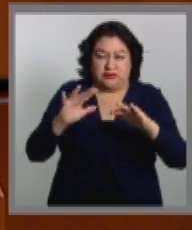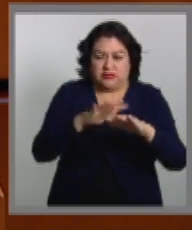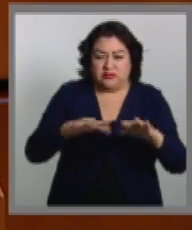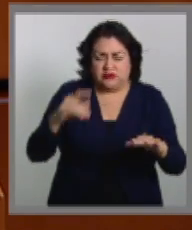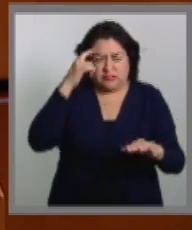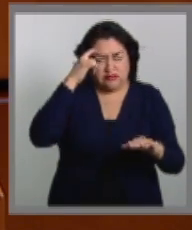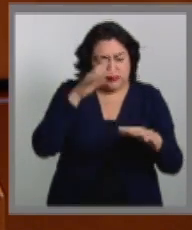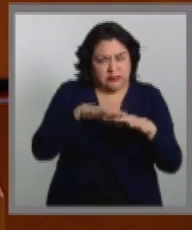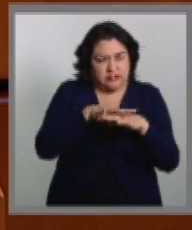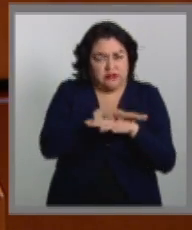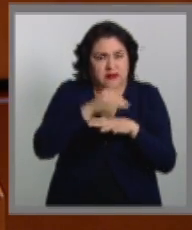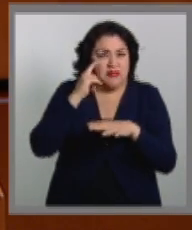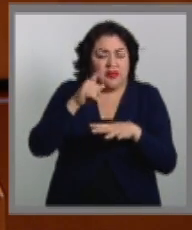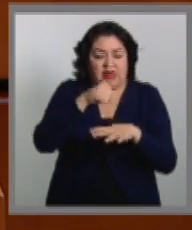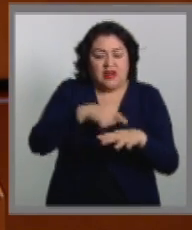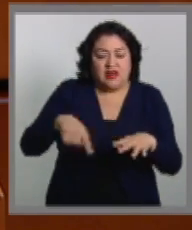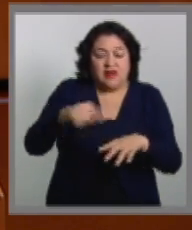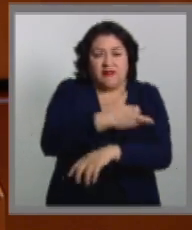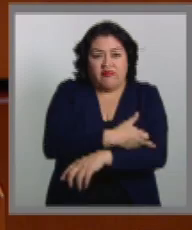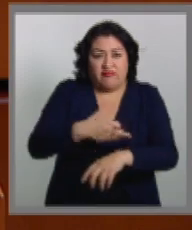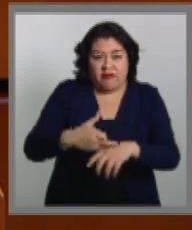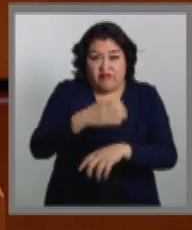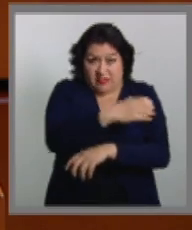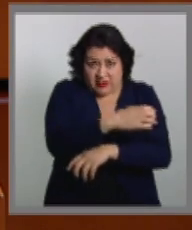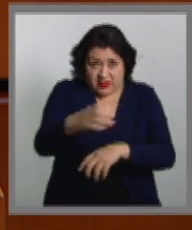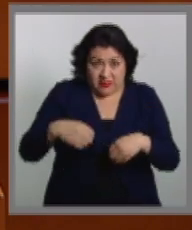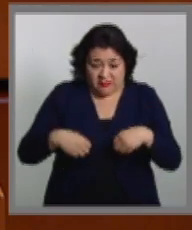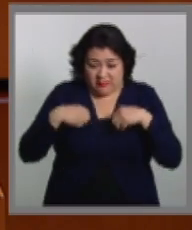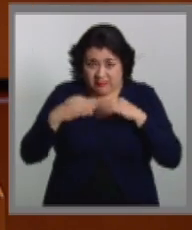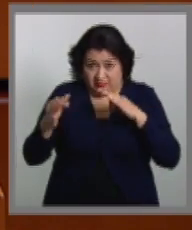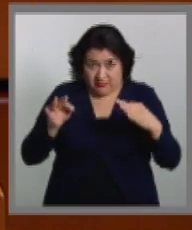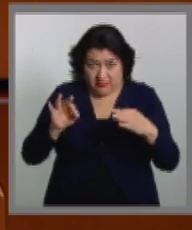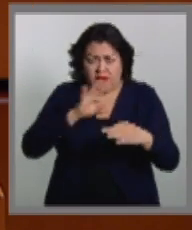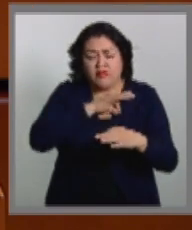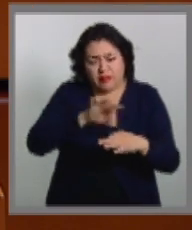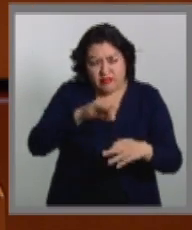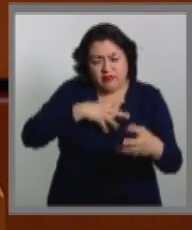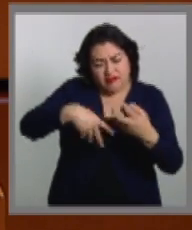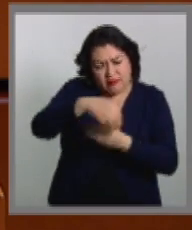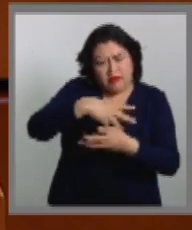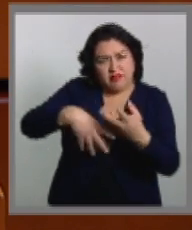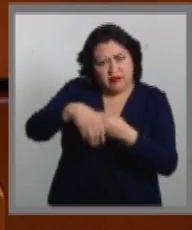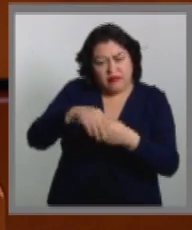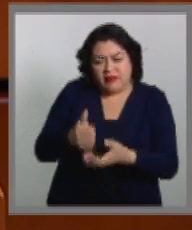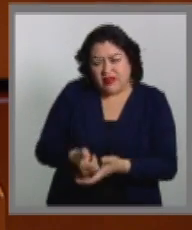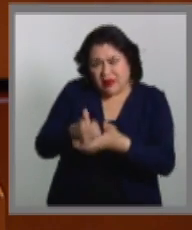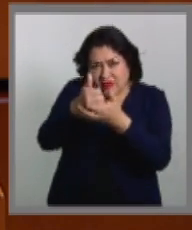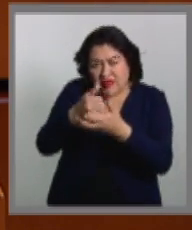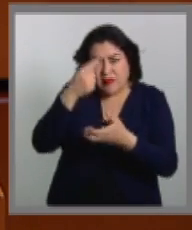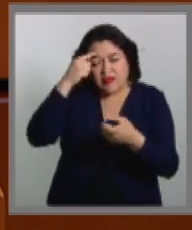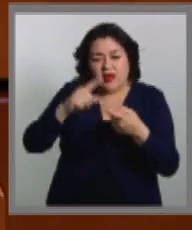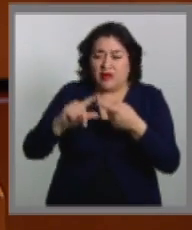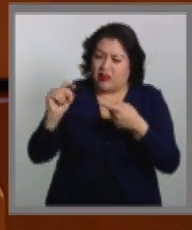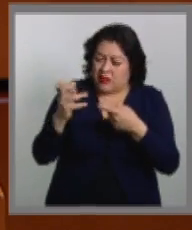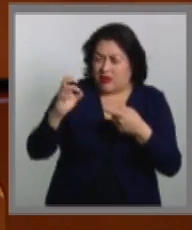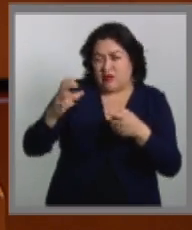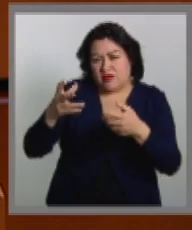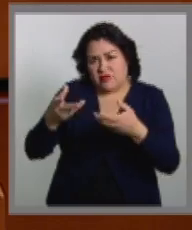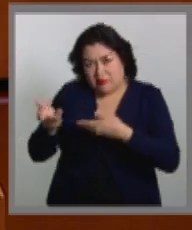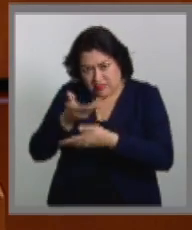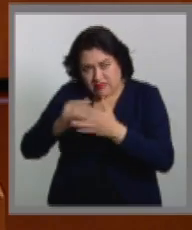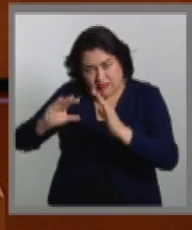es el desarrollo económico y social de las familias rurales a través de servicios de asistencia técnica, intercambio de